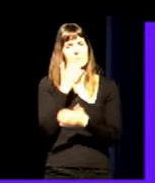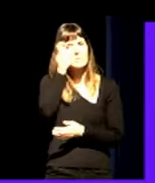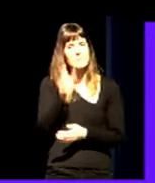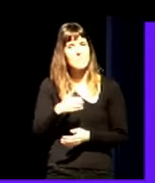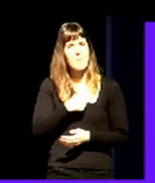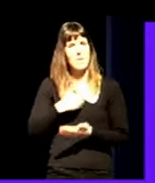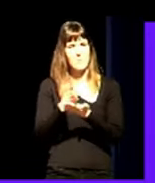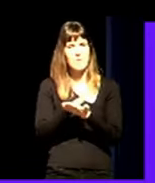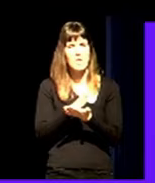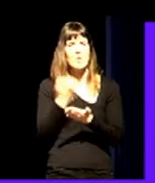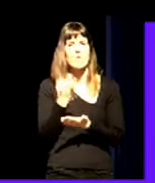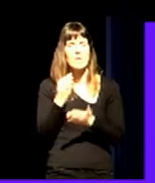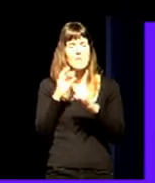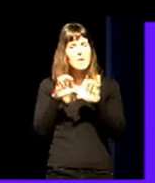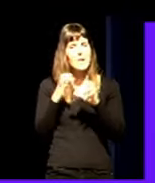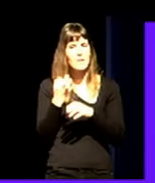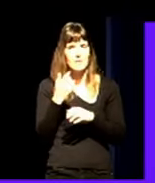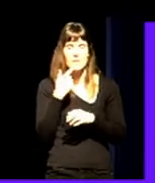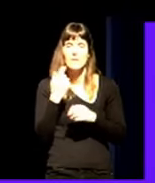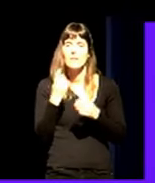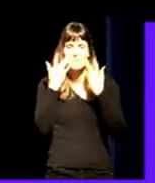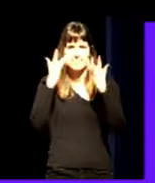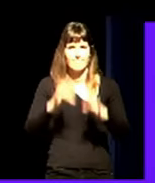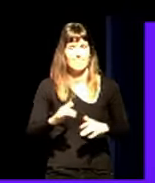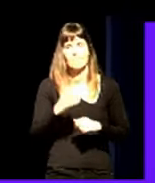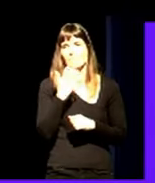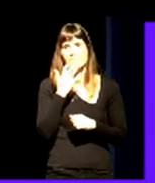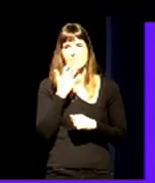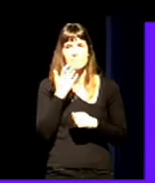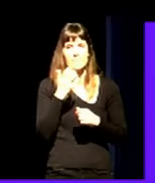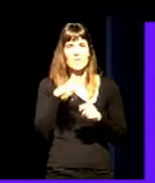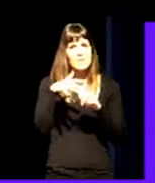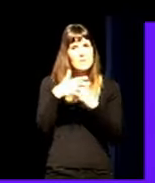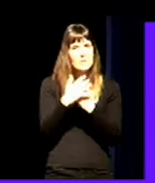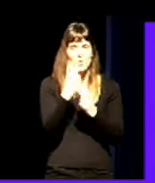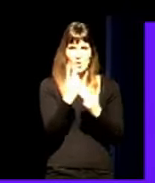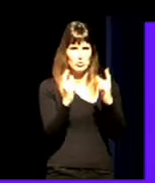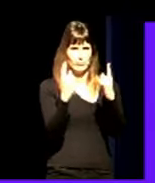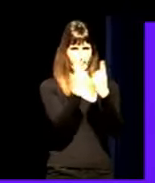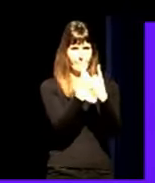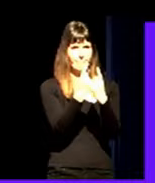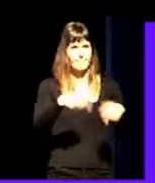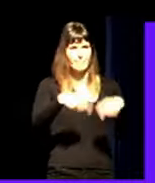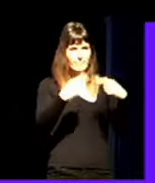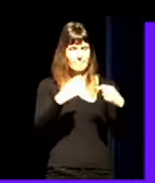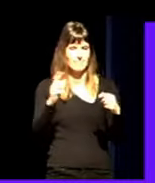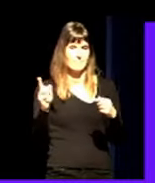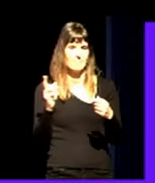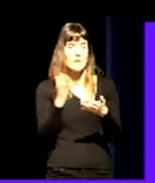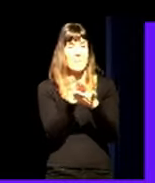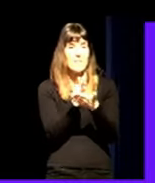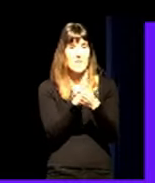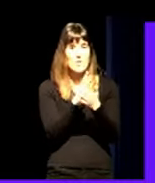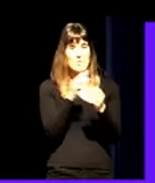media? Que sea capaz de ser imparcial, que sea capaz de posicionarse entre dos personas que están en conflicto. Pero fijaros,